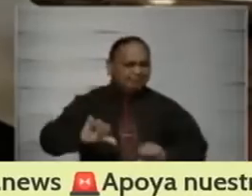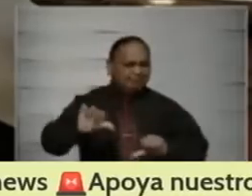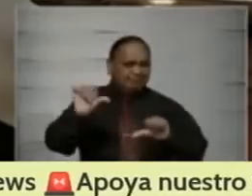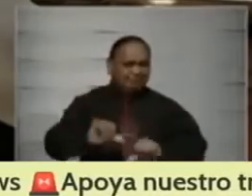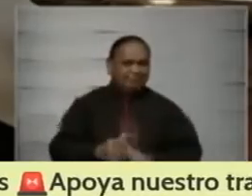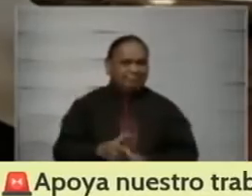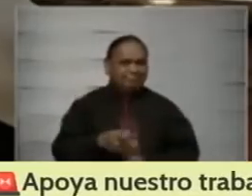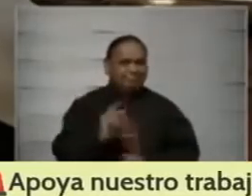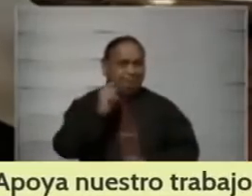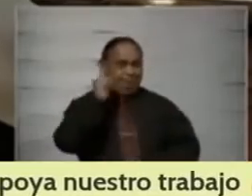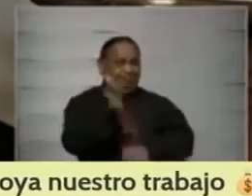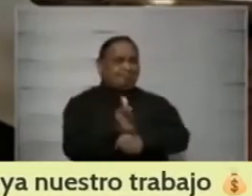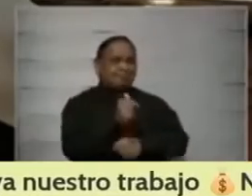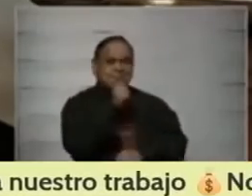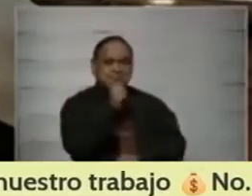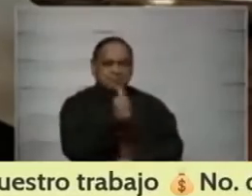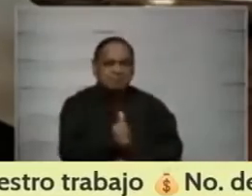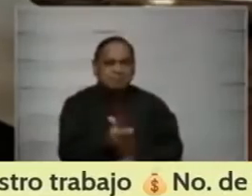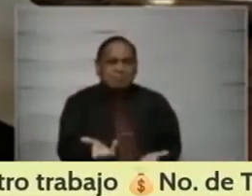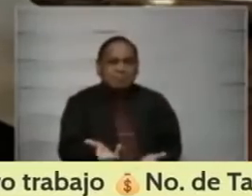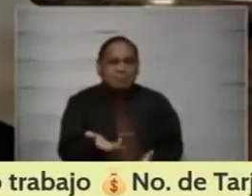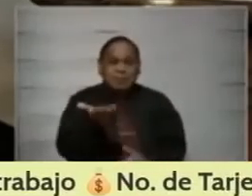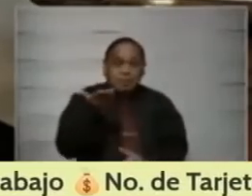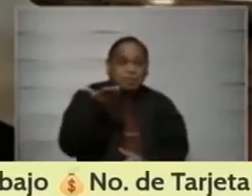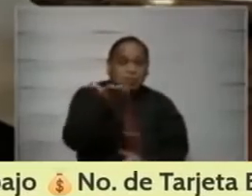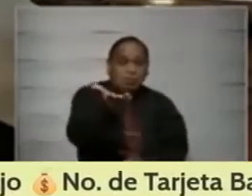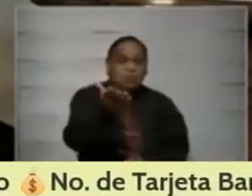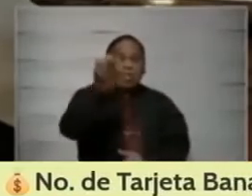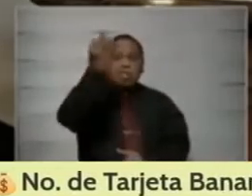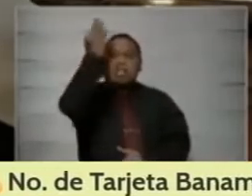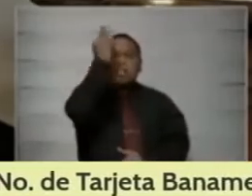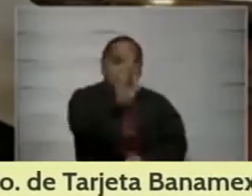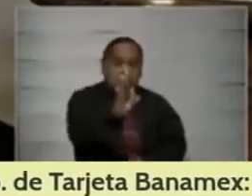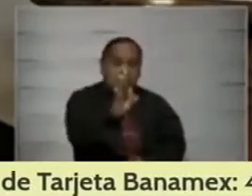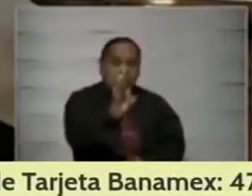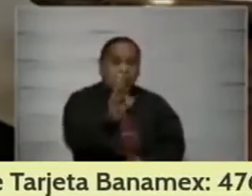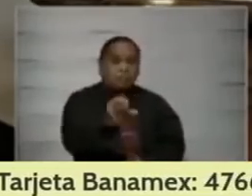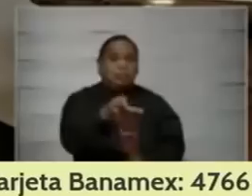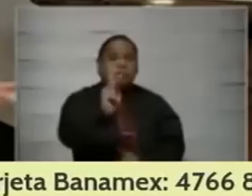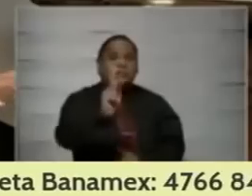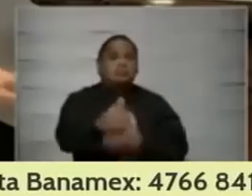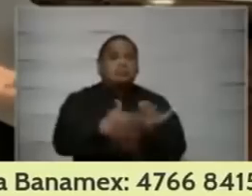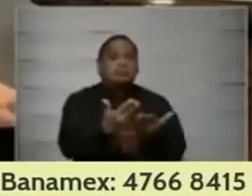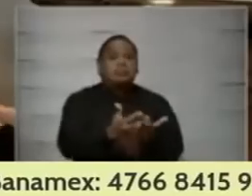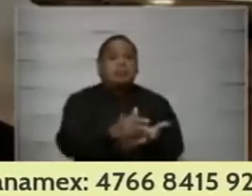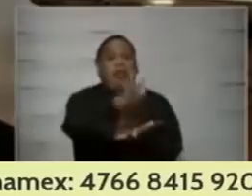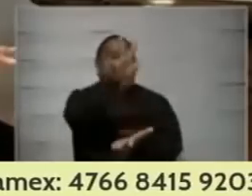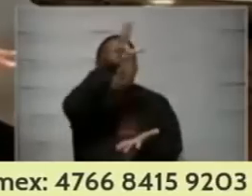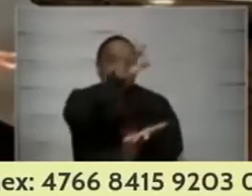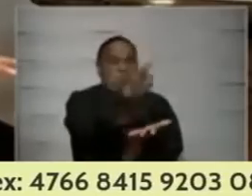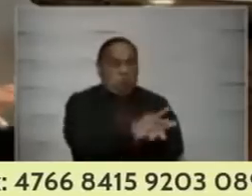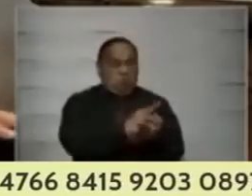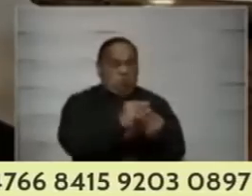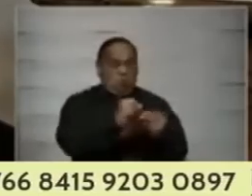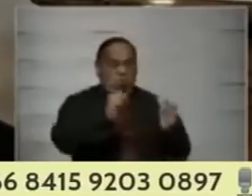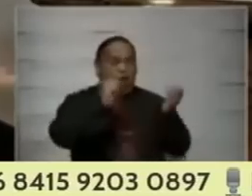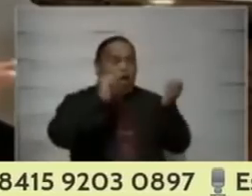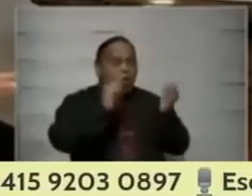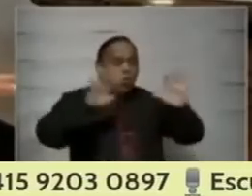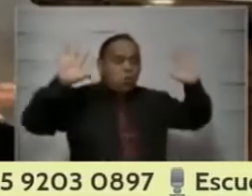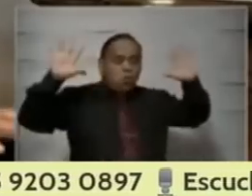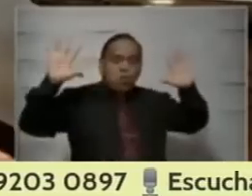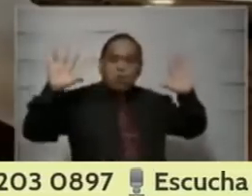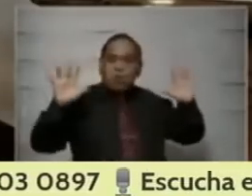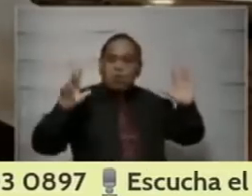es lo que no se da cuenta, que cuando tú cometes una traición, te vuelves polvo, humo,